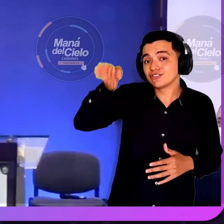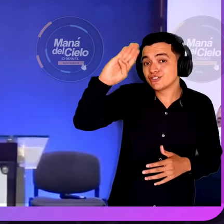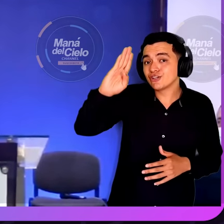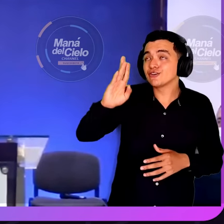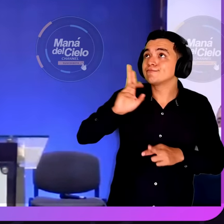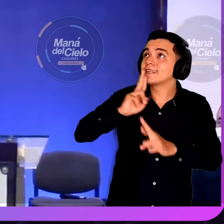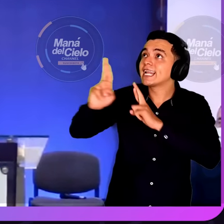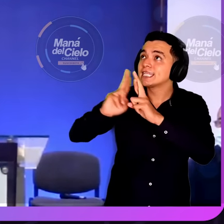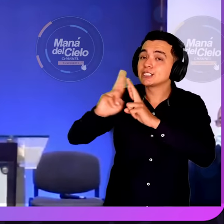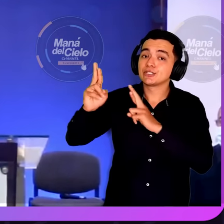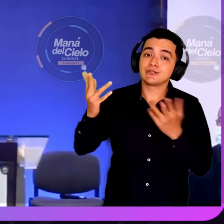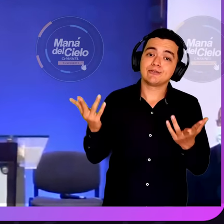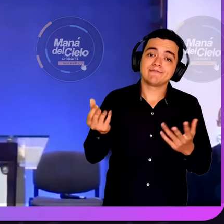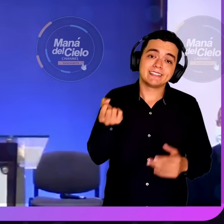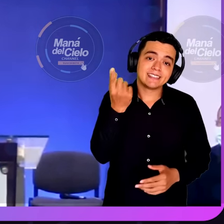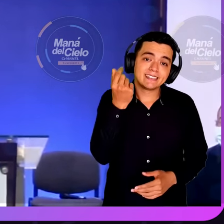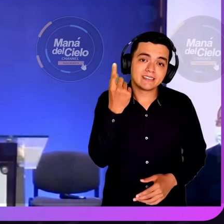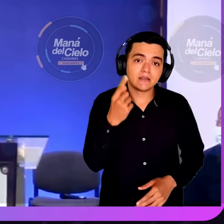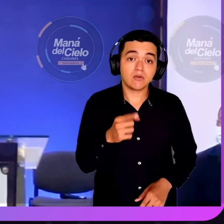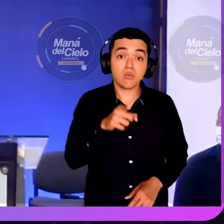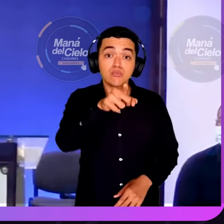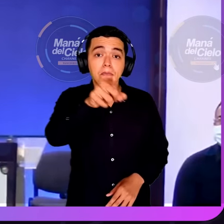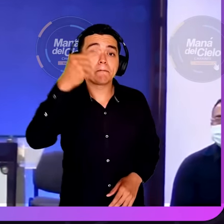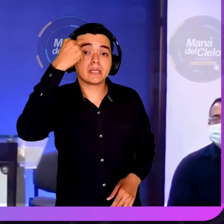con Dios.